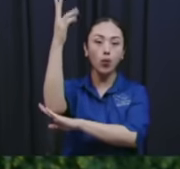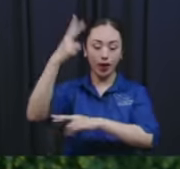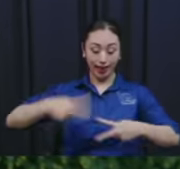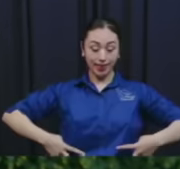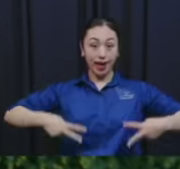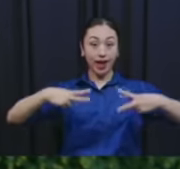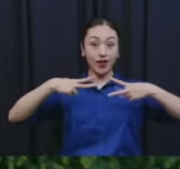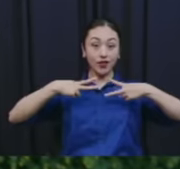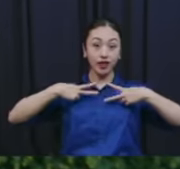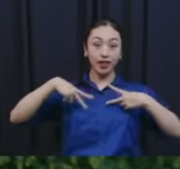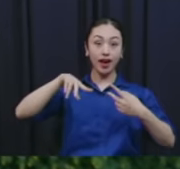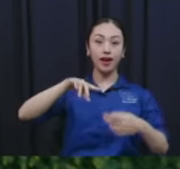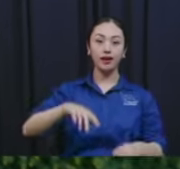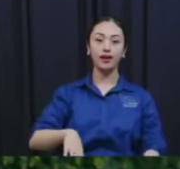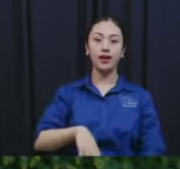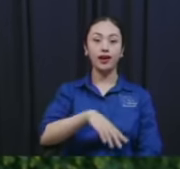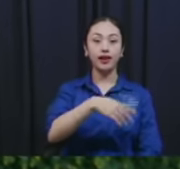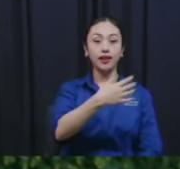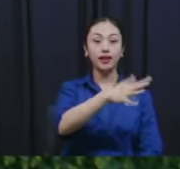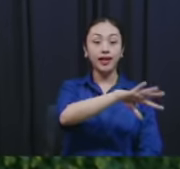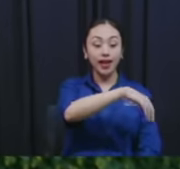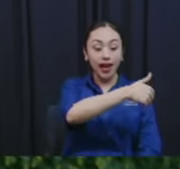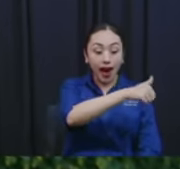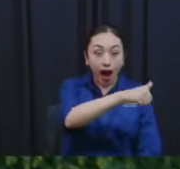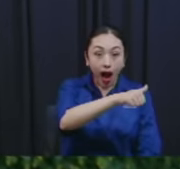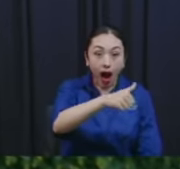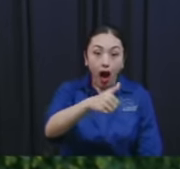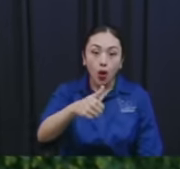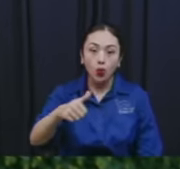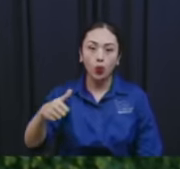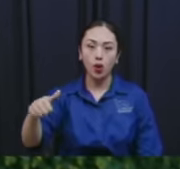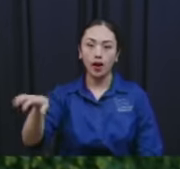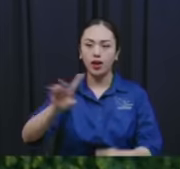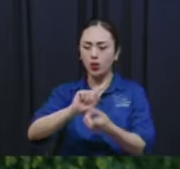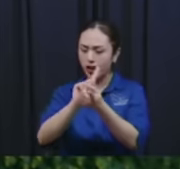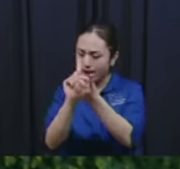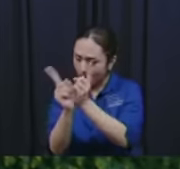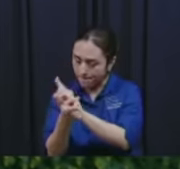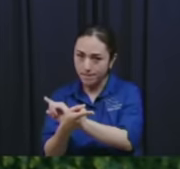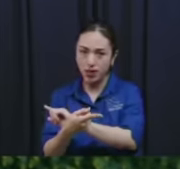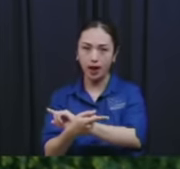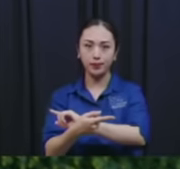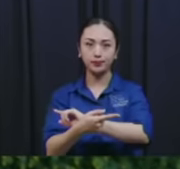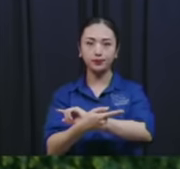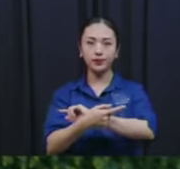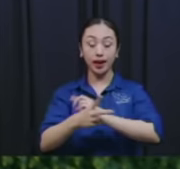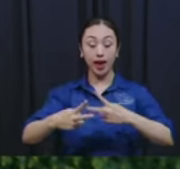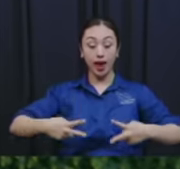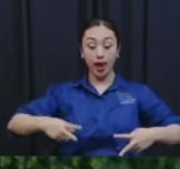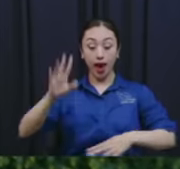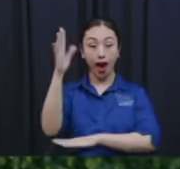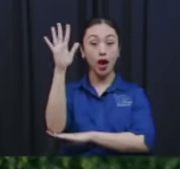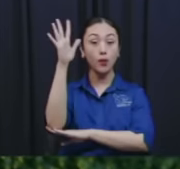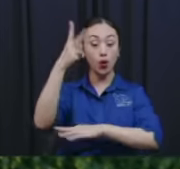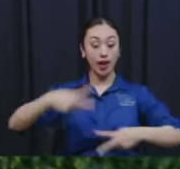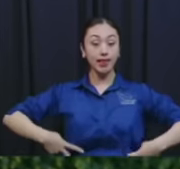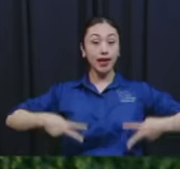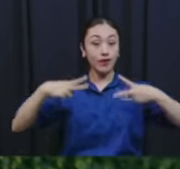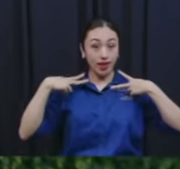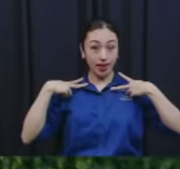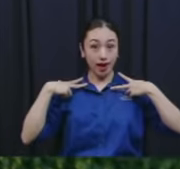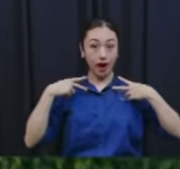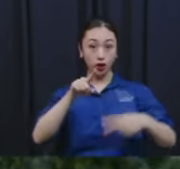transforma el agua de Mara en Agua Dulce potable Yo soy el árbol de vida ustedes son árboles de